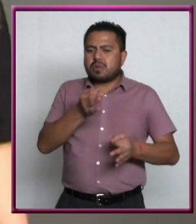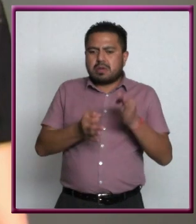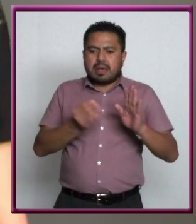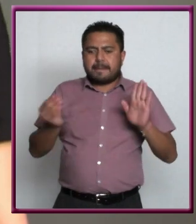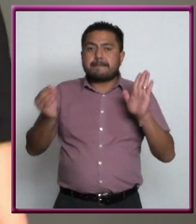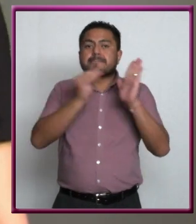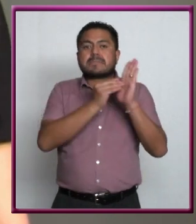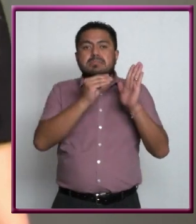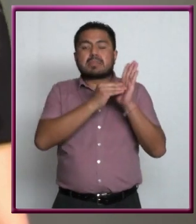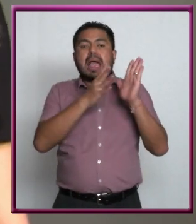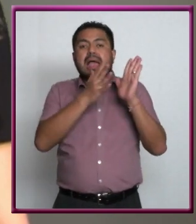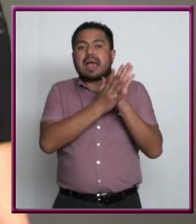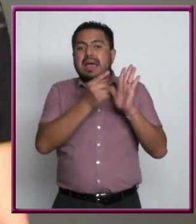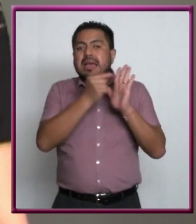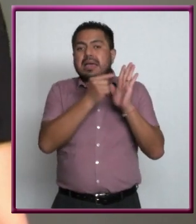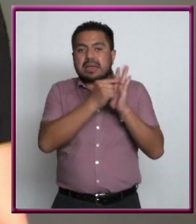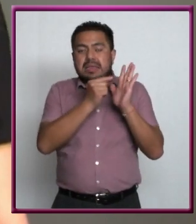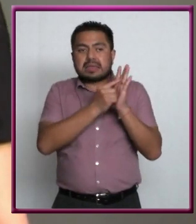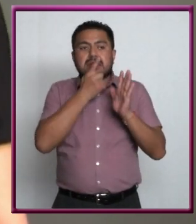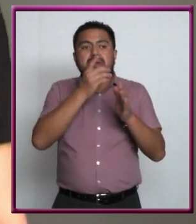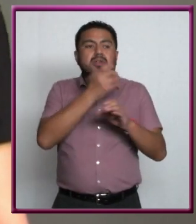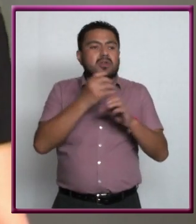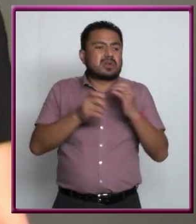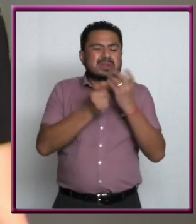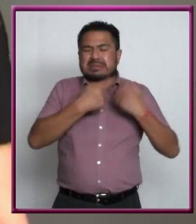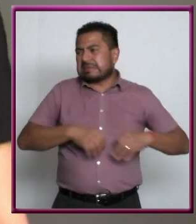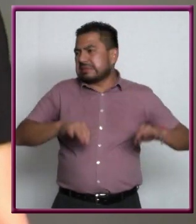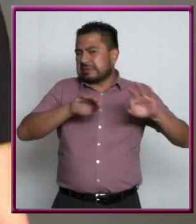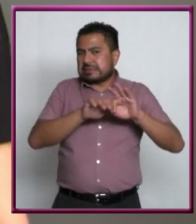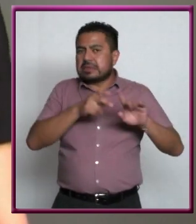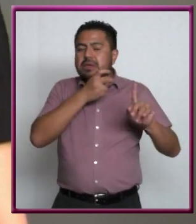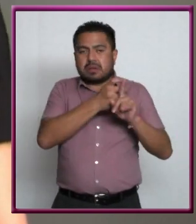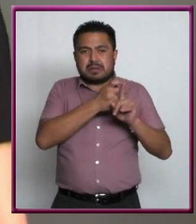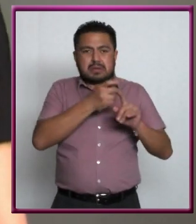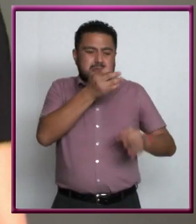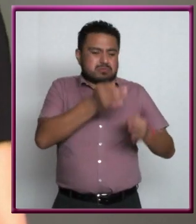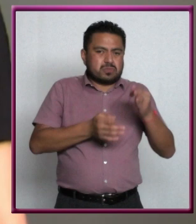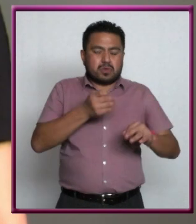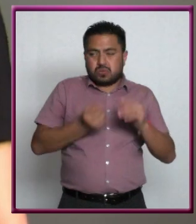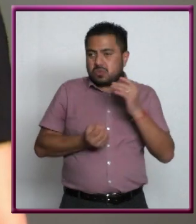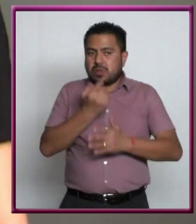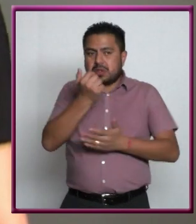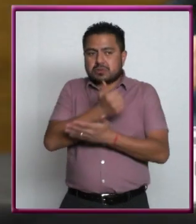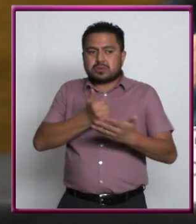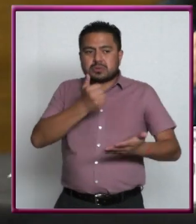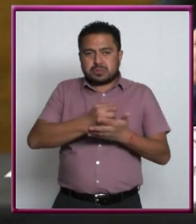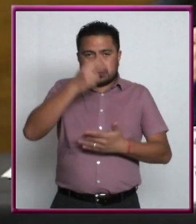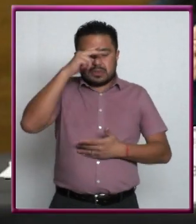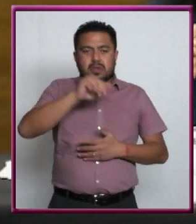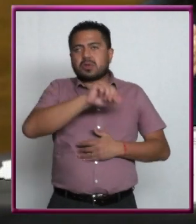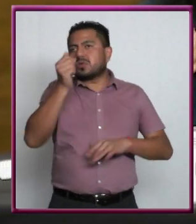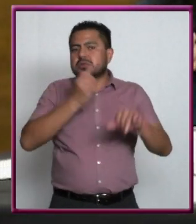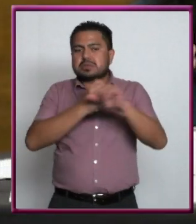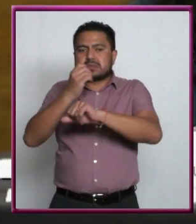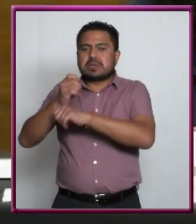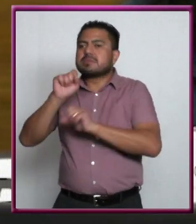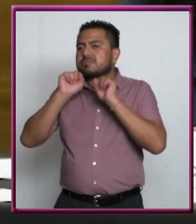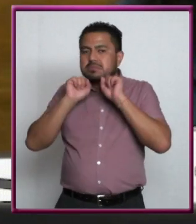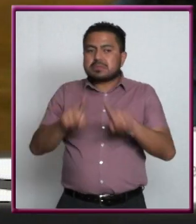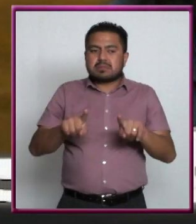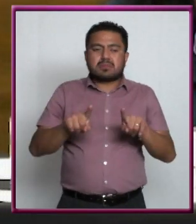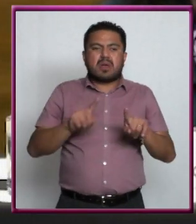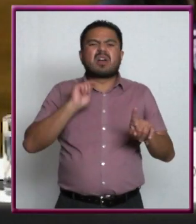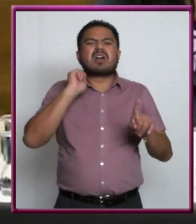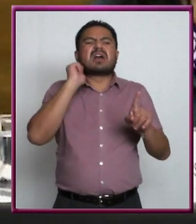adecuarse al tipo penal que está descrito. Y básicamente, digamos, los elementos principales de este tipo penal nuevo en la Ciudad de México y en otros